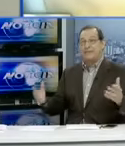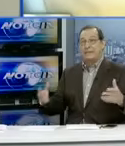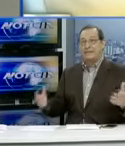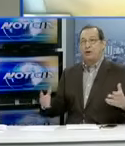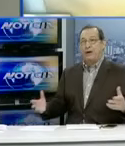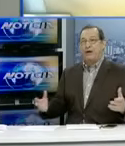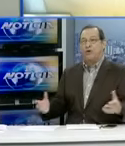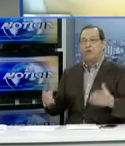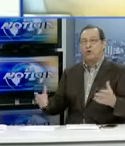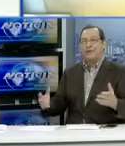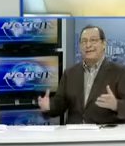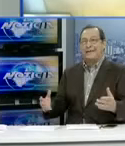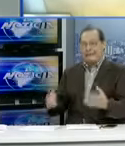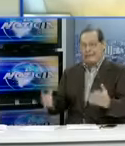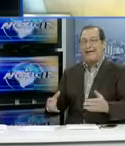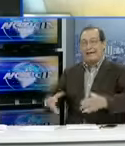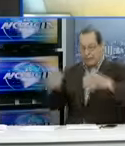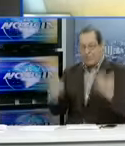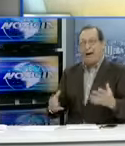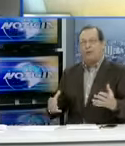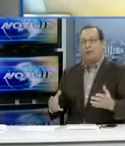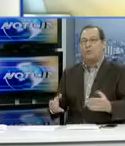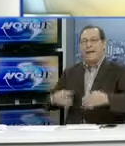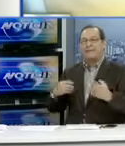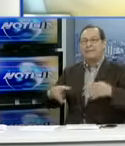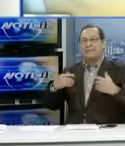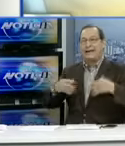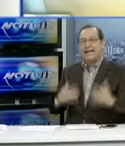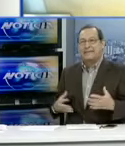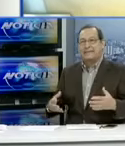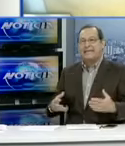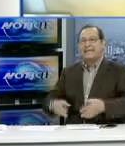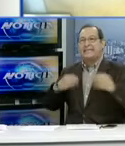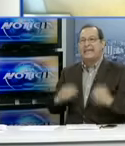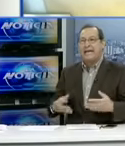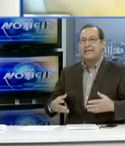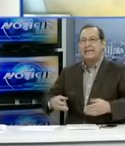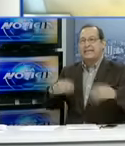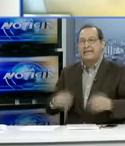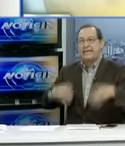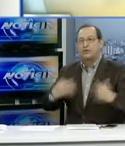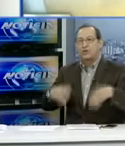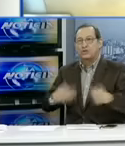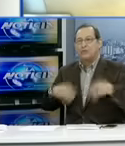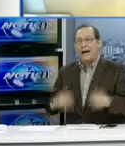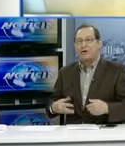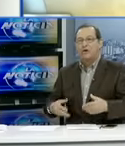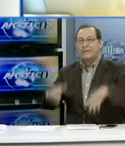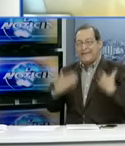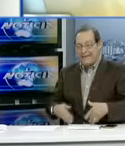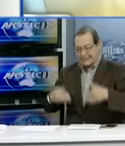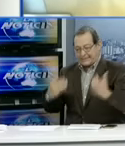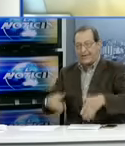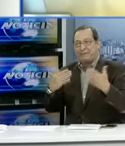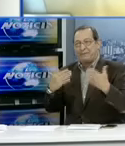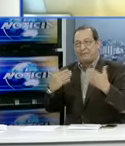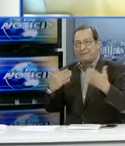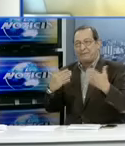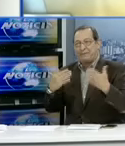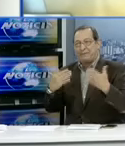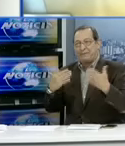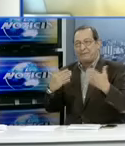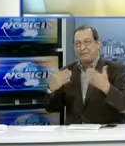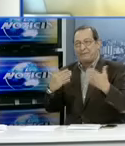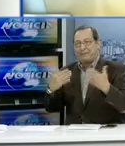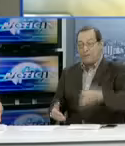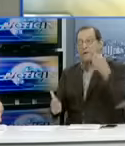dentro del servicio bueno es un bus que sea el adecuado, como la gente se merece. La dignidad que tiene todo ser humano tiene que ser respetada a